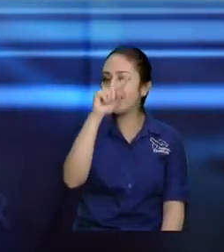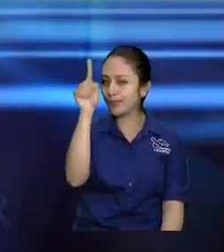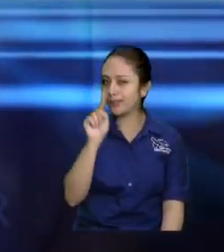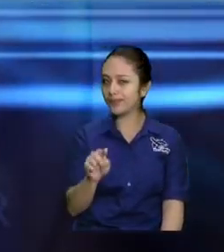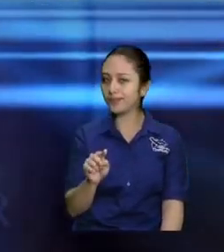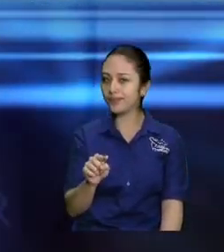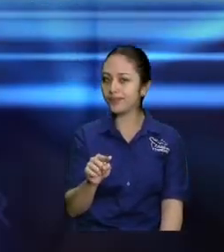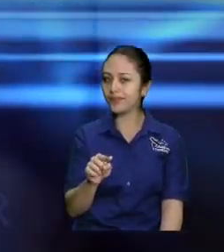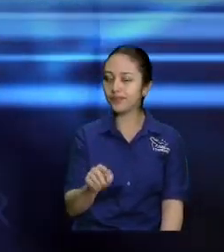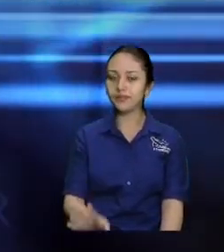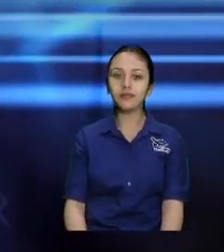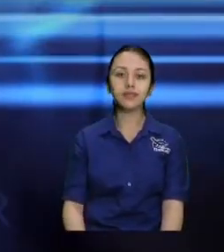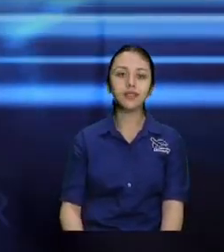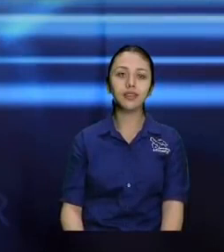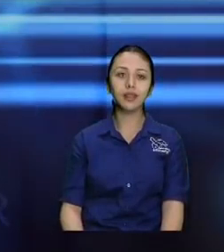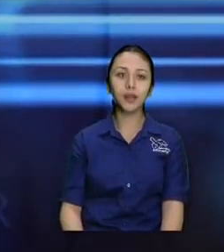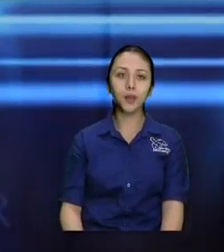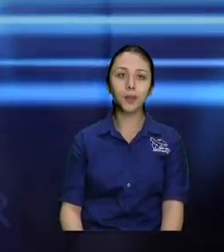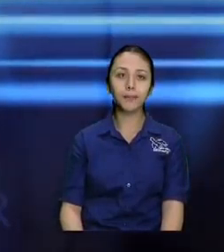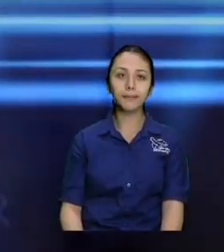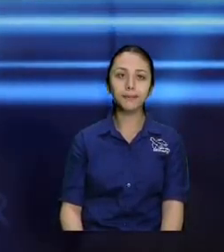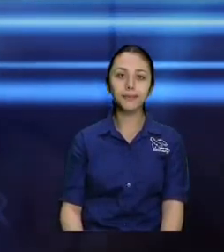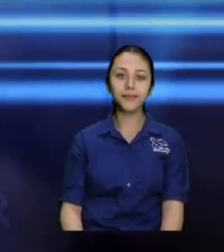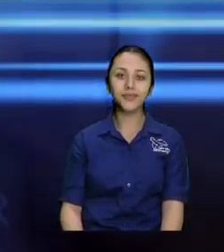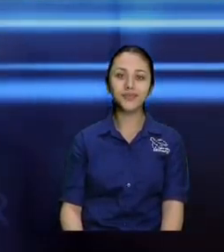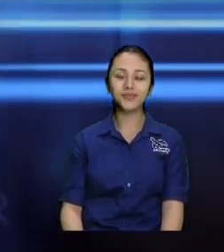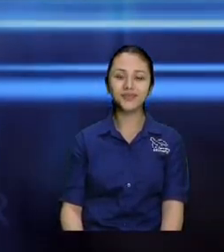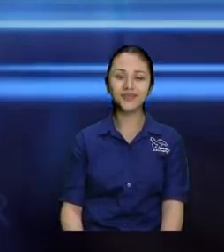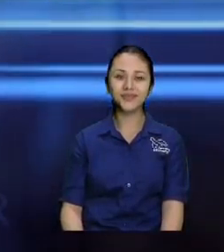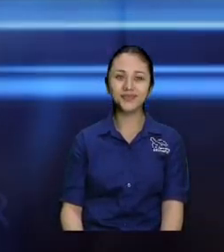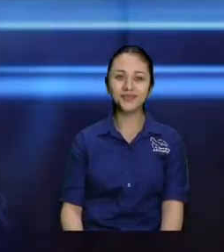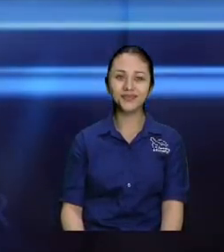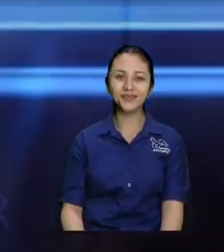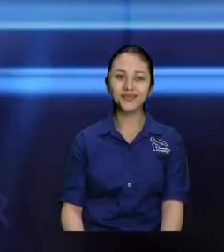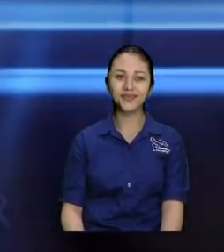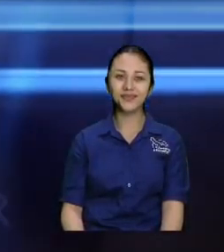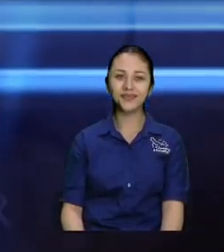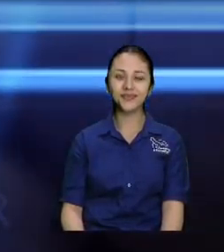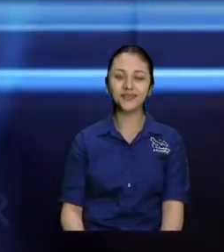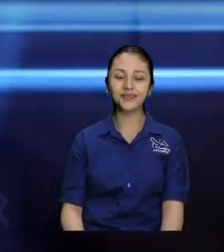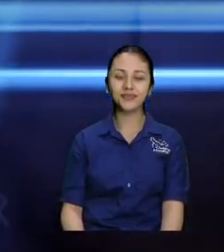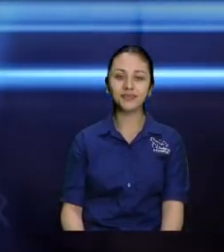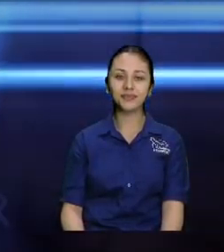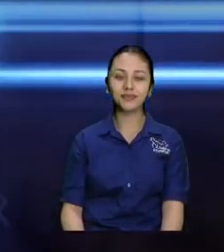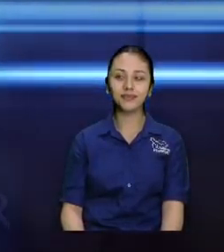mano. Ah, es que todo. ¿Ah?